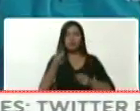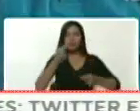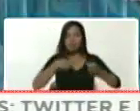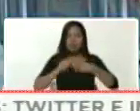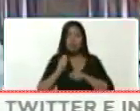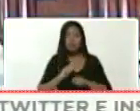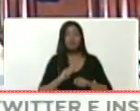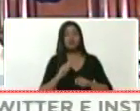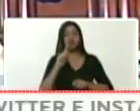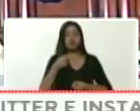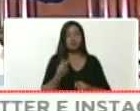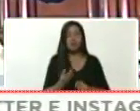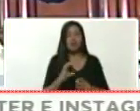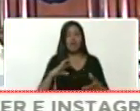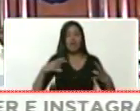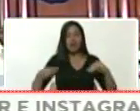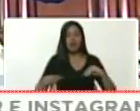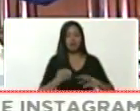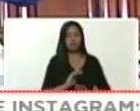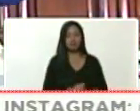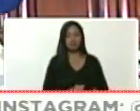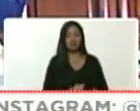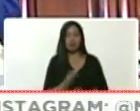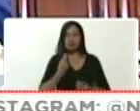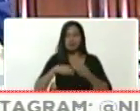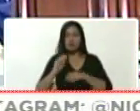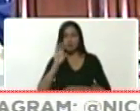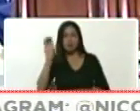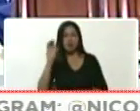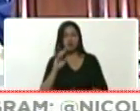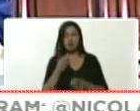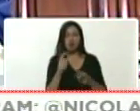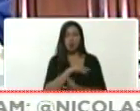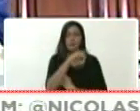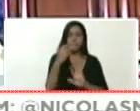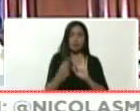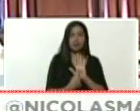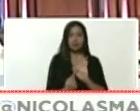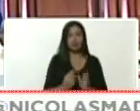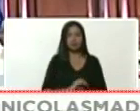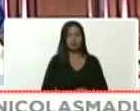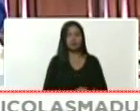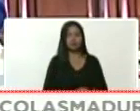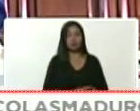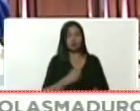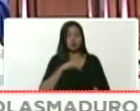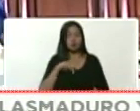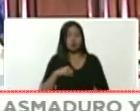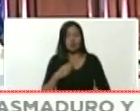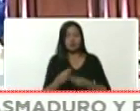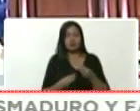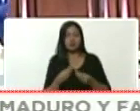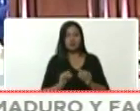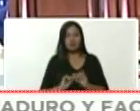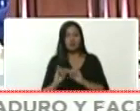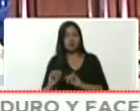vendiendo CLAP para el país en general. Es lo que está pasando en